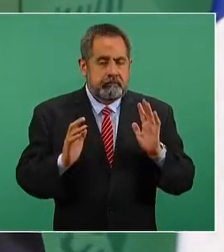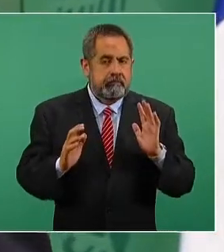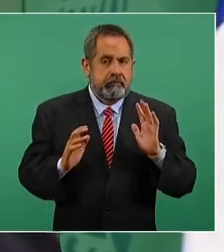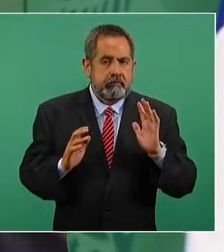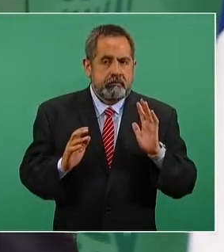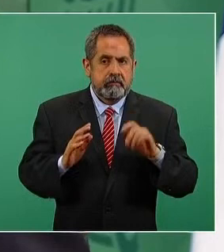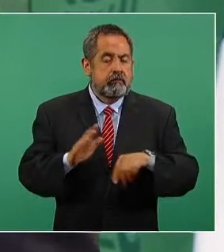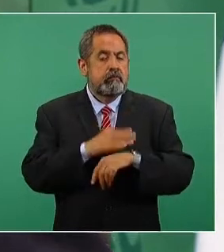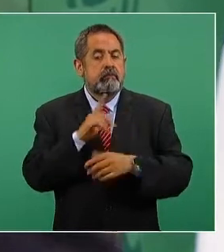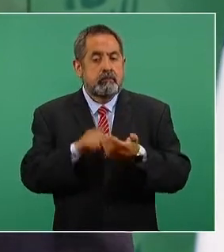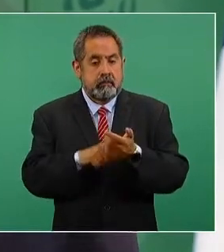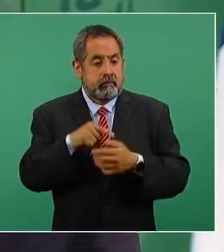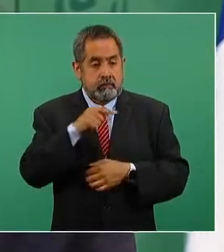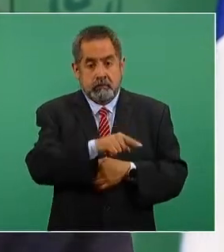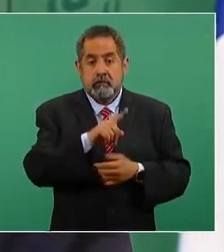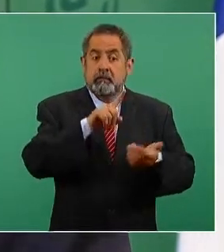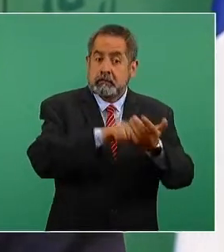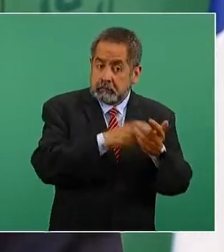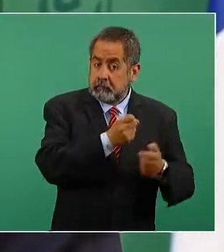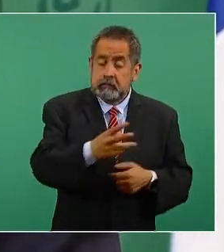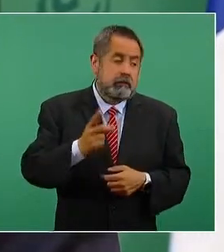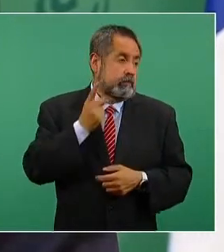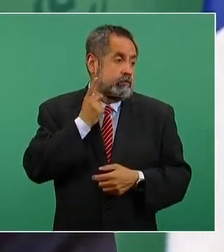porque están involucrados legisladores